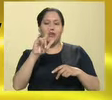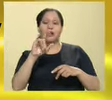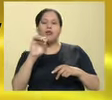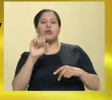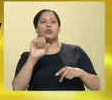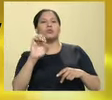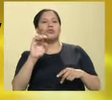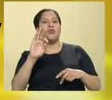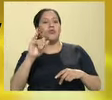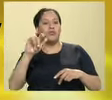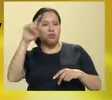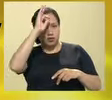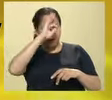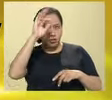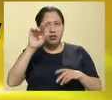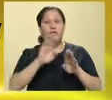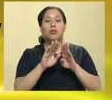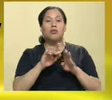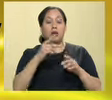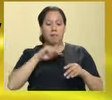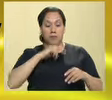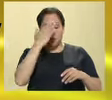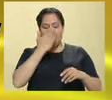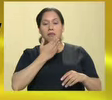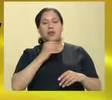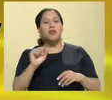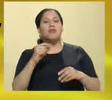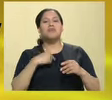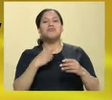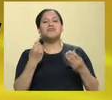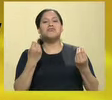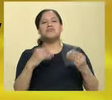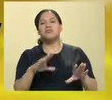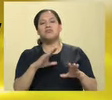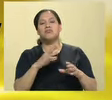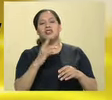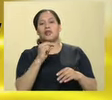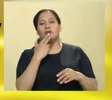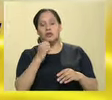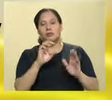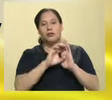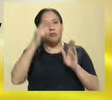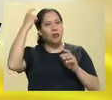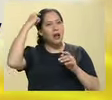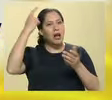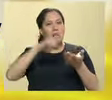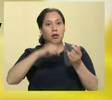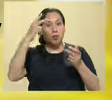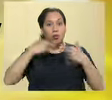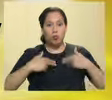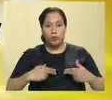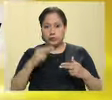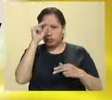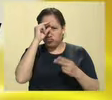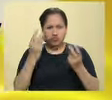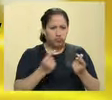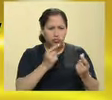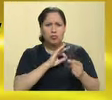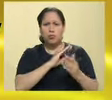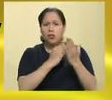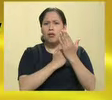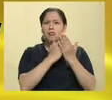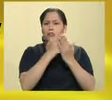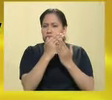una capacidad desperdiciada, el cerebro humano. Y no solo eso, sino que sí uh-huh. trae o conlleva a